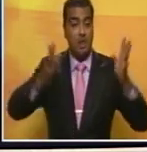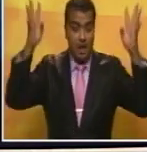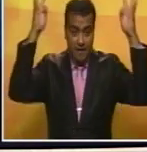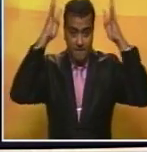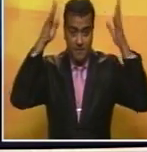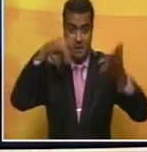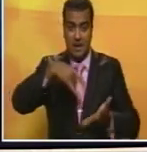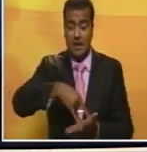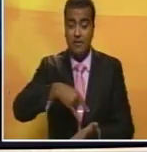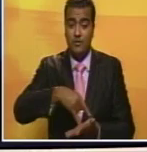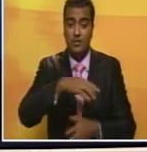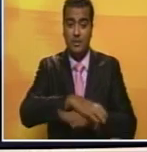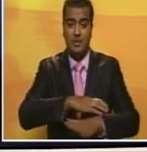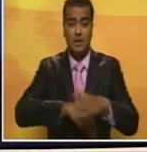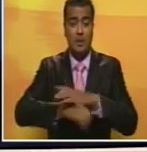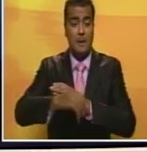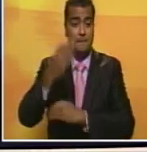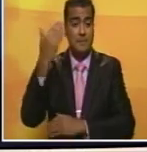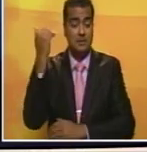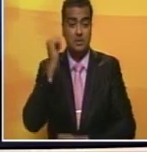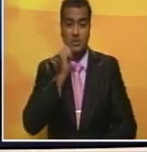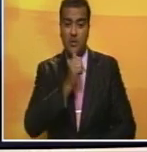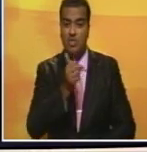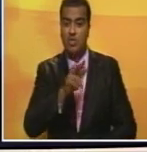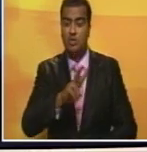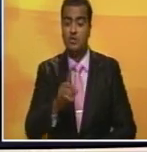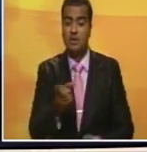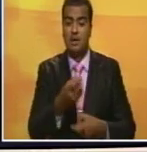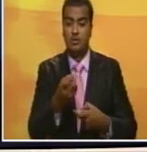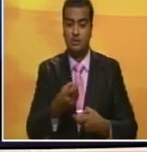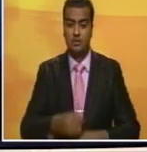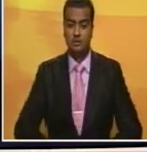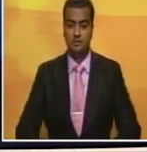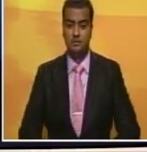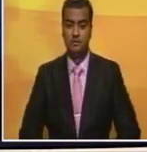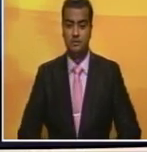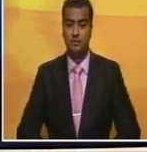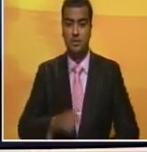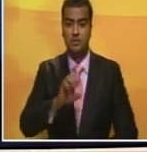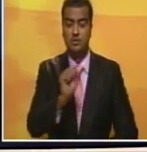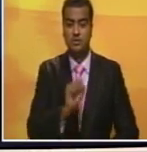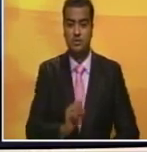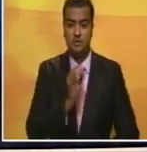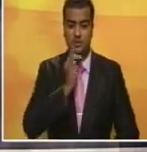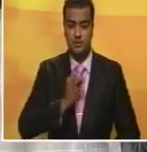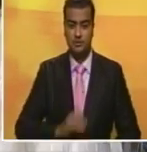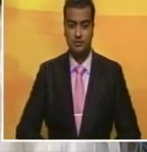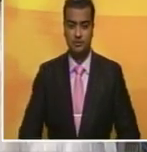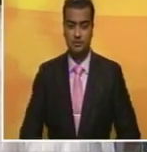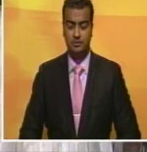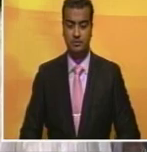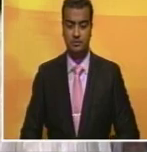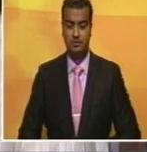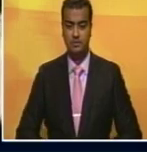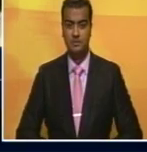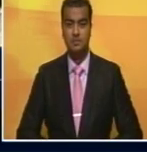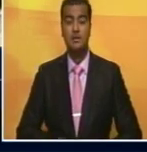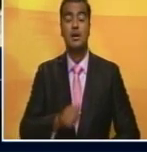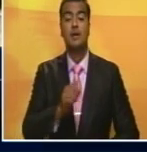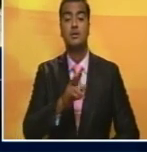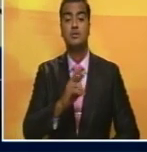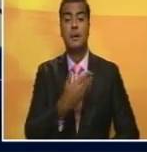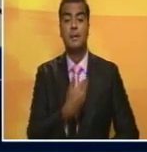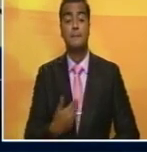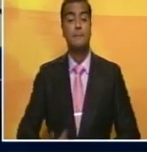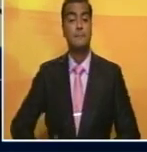de Carabobo, detenido el pasado sábado 12 de agosto en esa región. Euclides Sotillos nos tiene el informe. Ana Rosario, presidenta